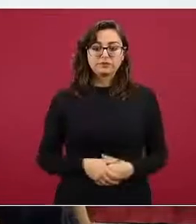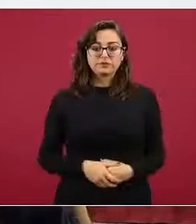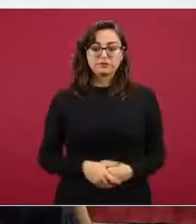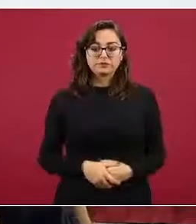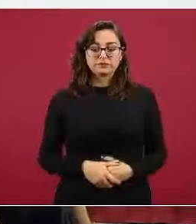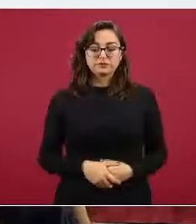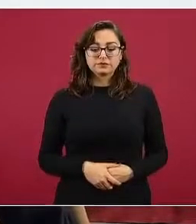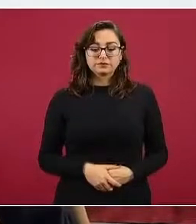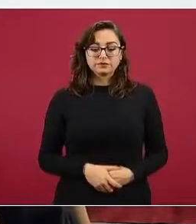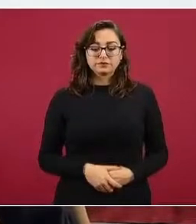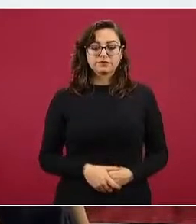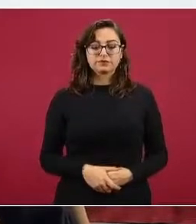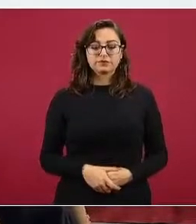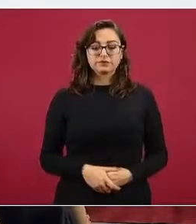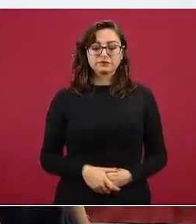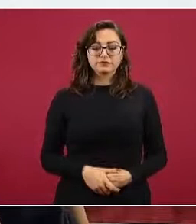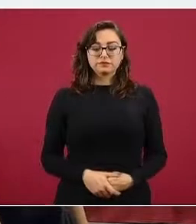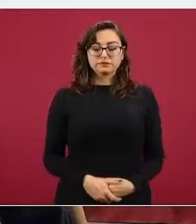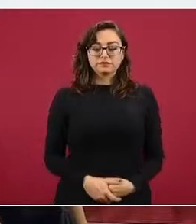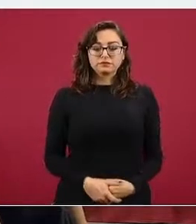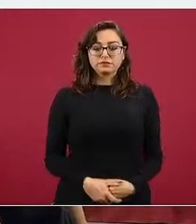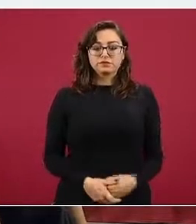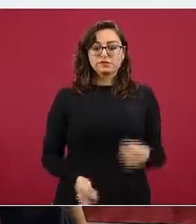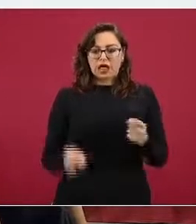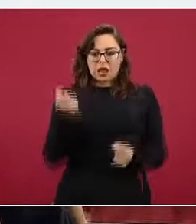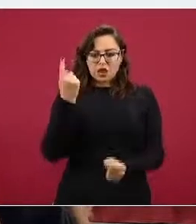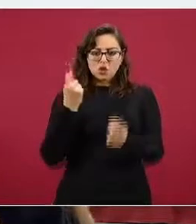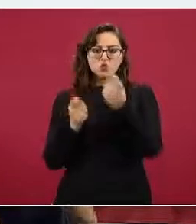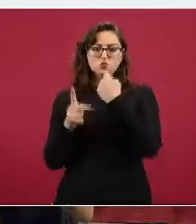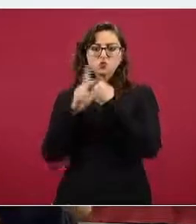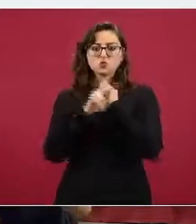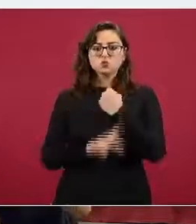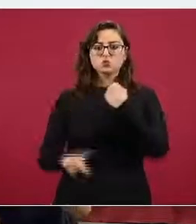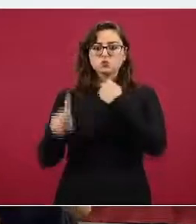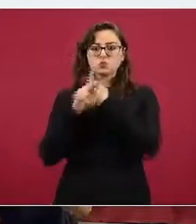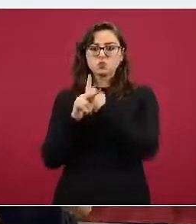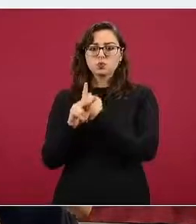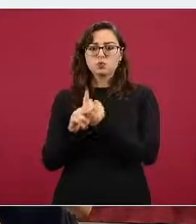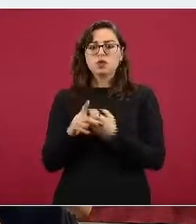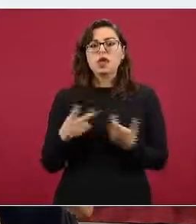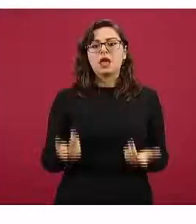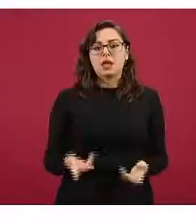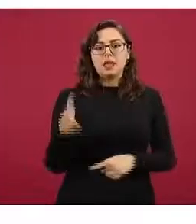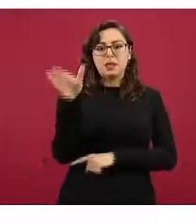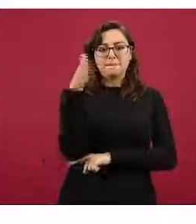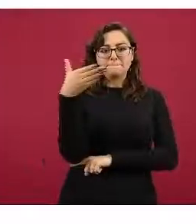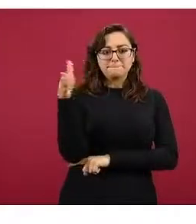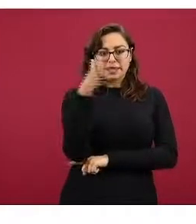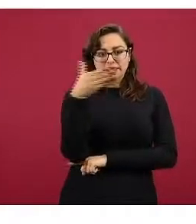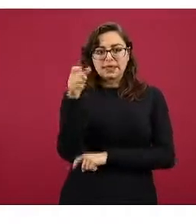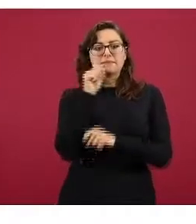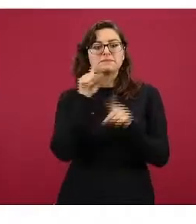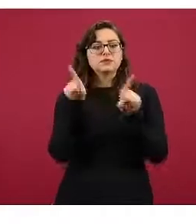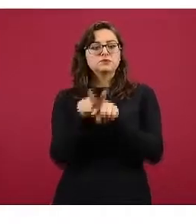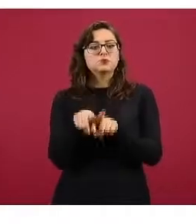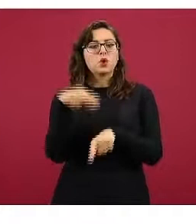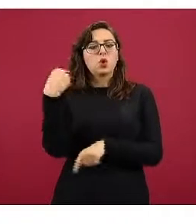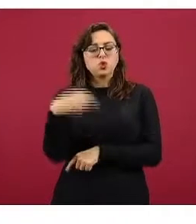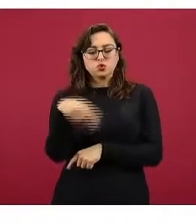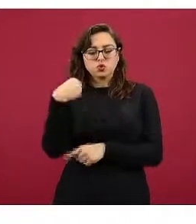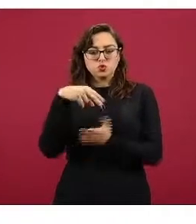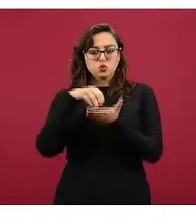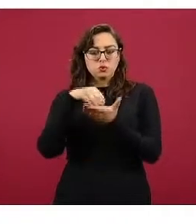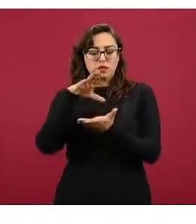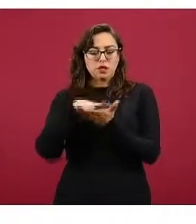Vámonos con algunos, no todos los países de la región, identificaremos su bandera, su nombre oficial registrado en el Sistema de